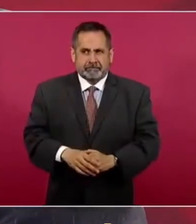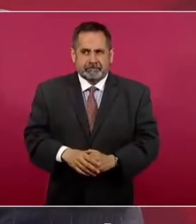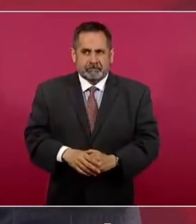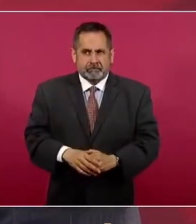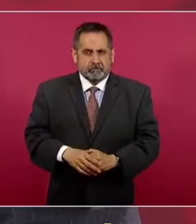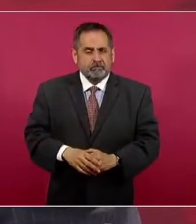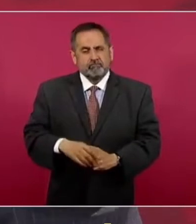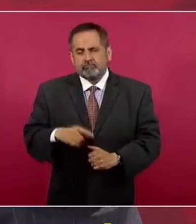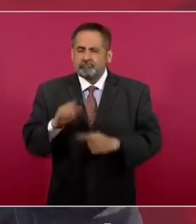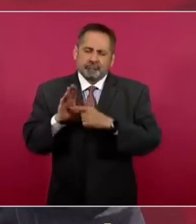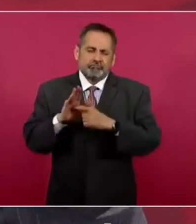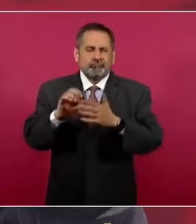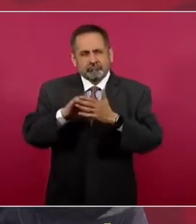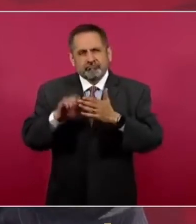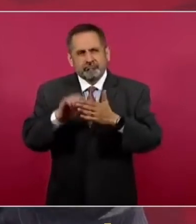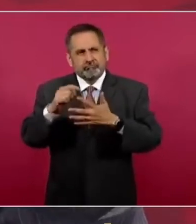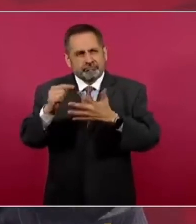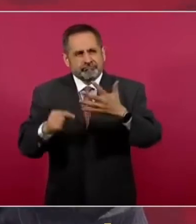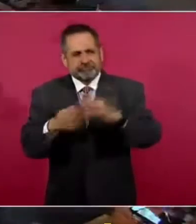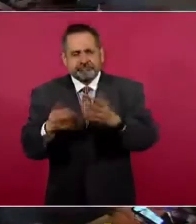Podría aquí poner ejemplos, ¿eh?